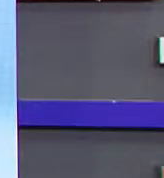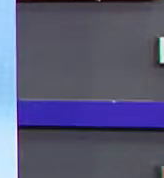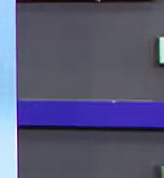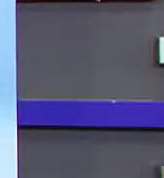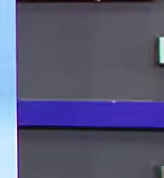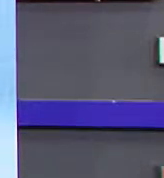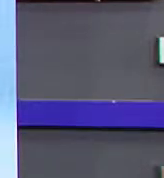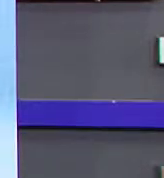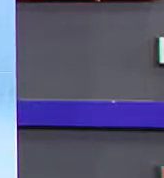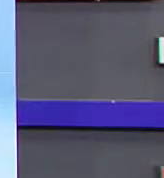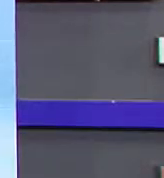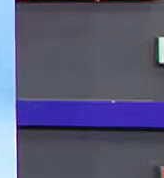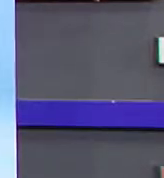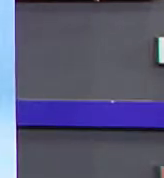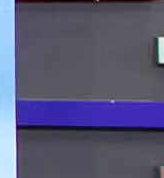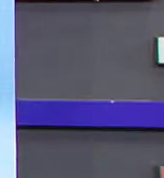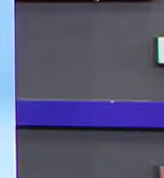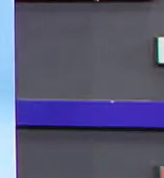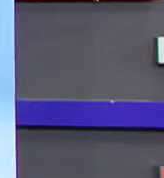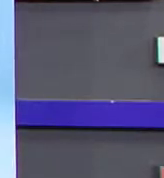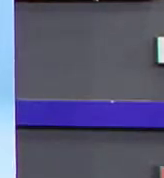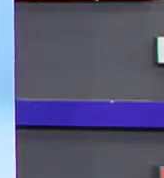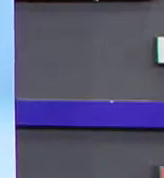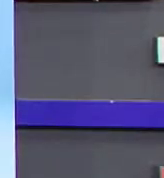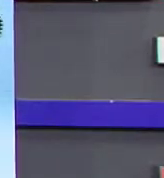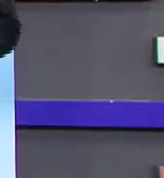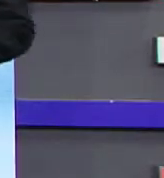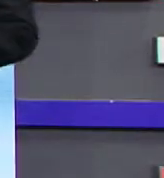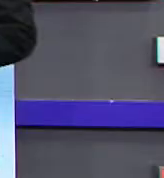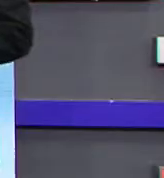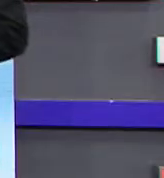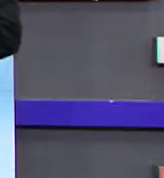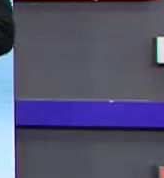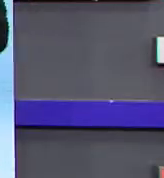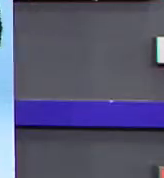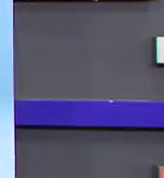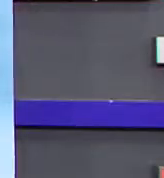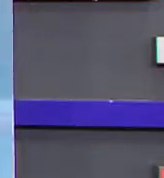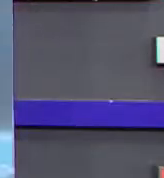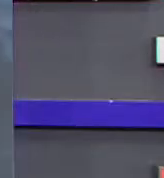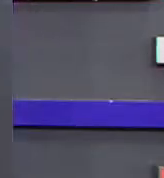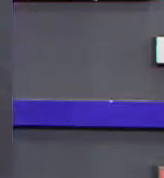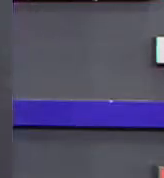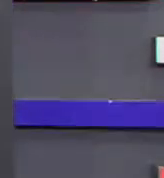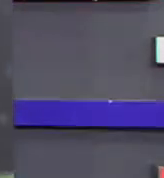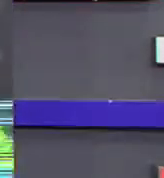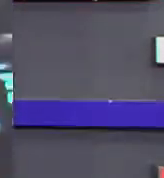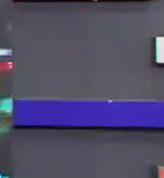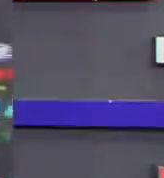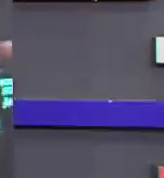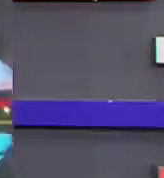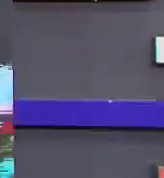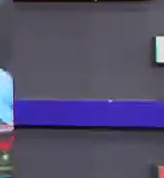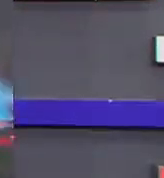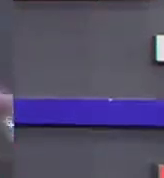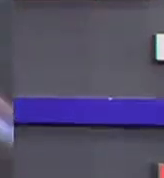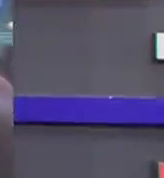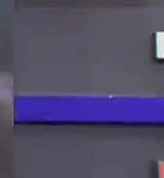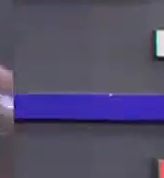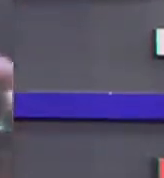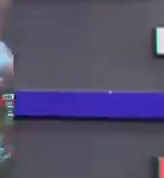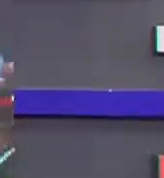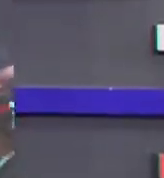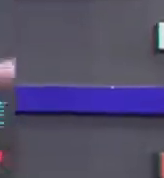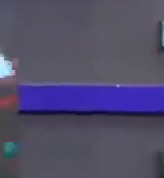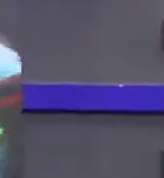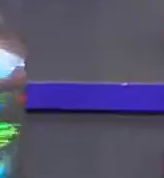Casa Grande del Pueblo. Habla el comandante general de la policía, Johnny Aguilera. Escuchemos. ¿A qué se debe todo este movimiento que está generando? Se va a